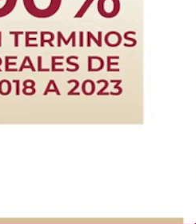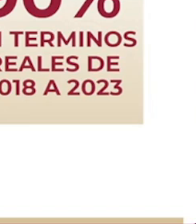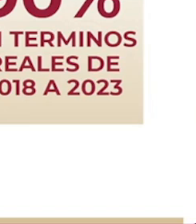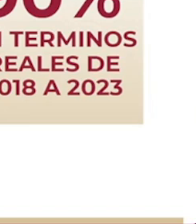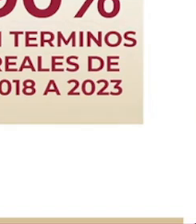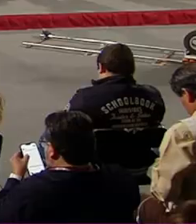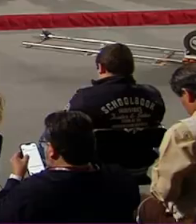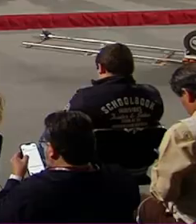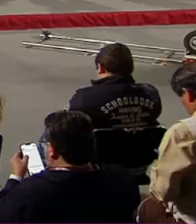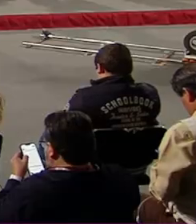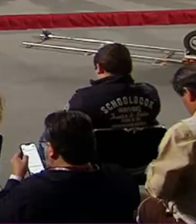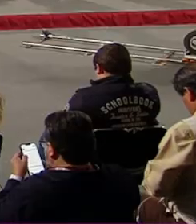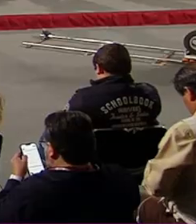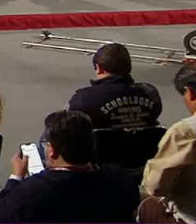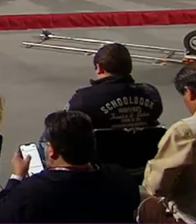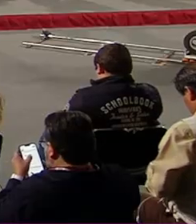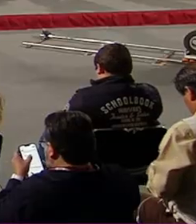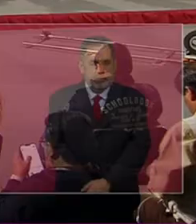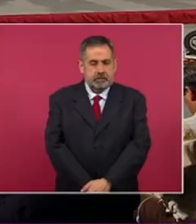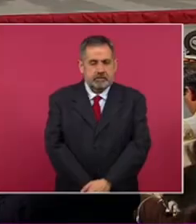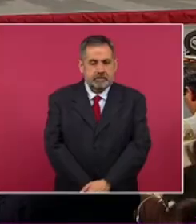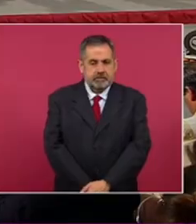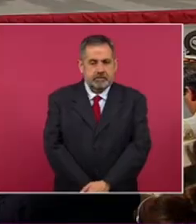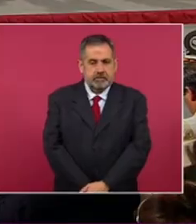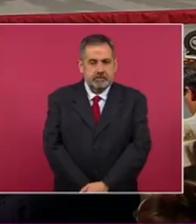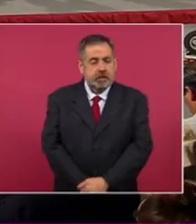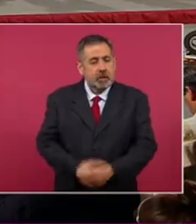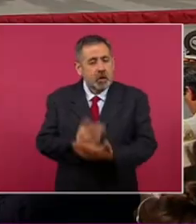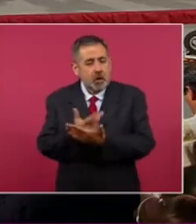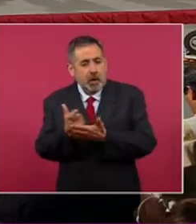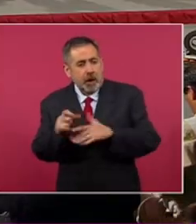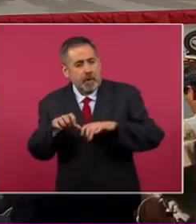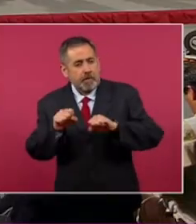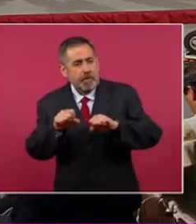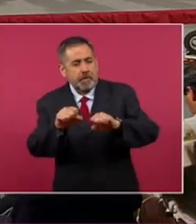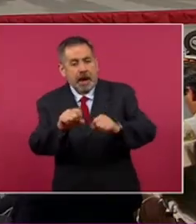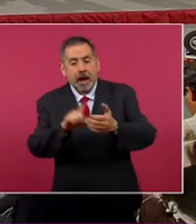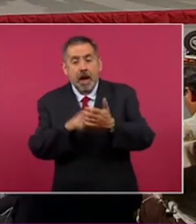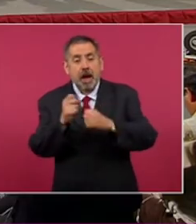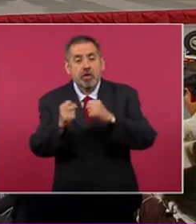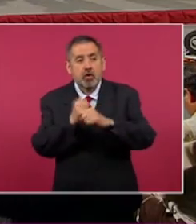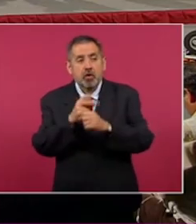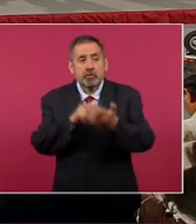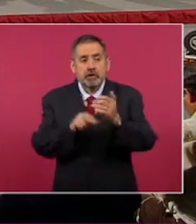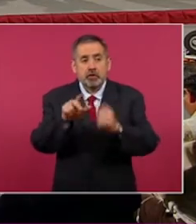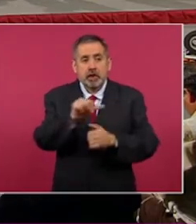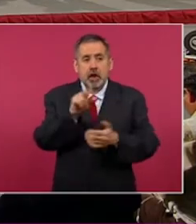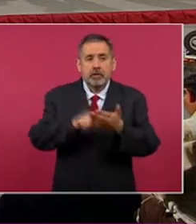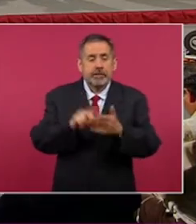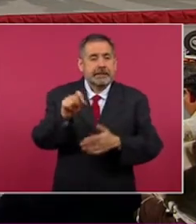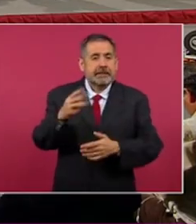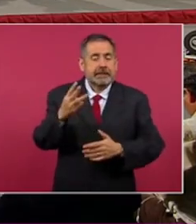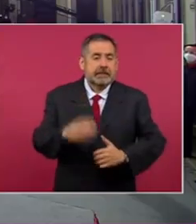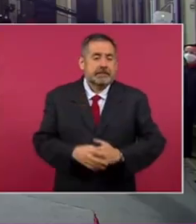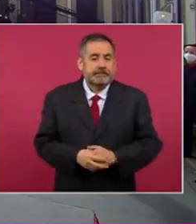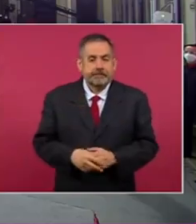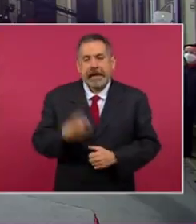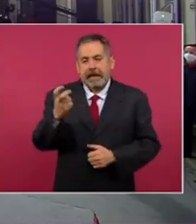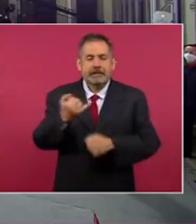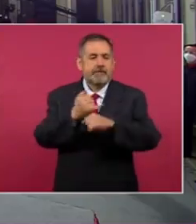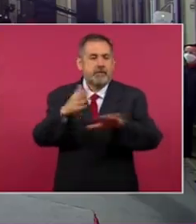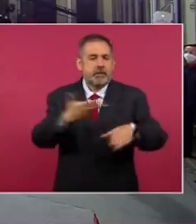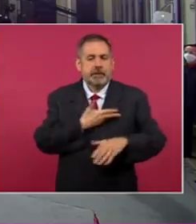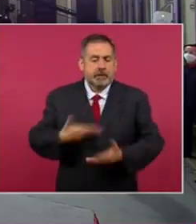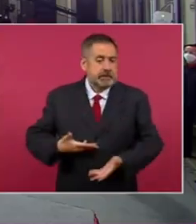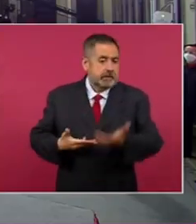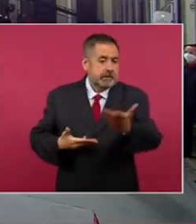90% del poder adquisitivo comparado de 2018 a 2023. Ese es el informe,